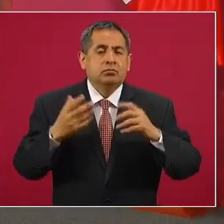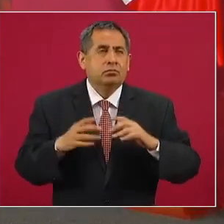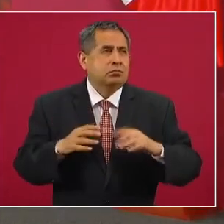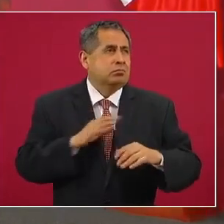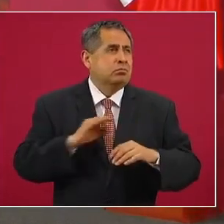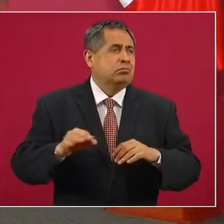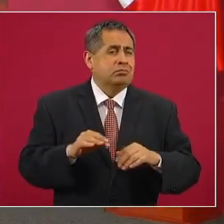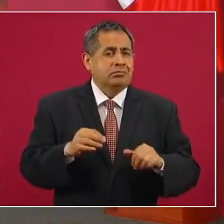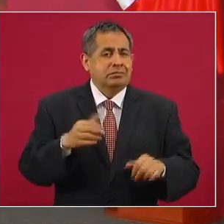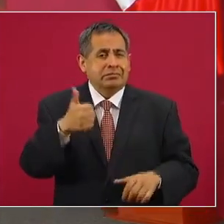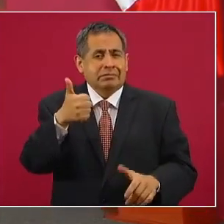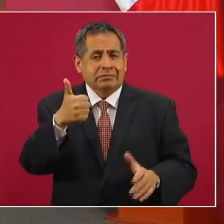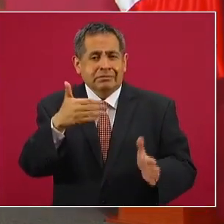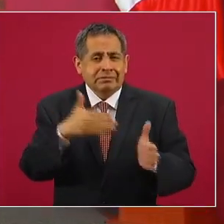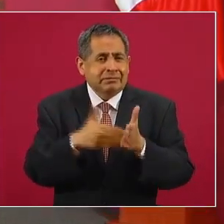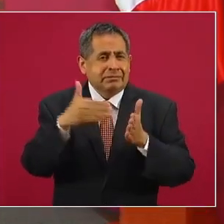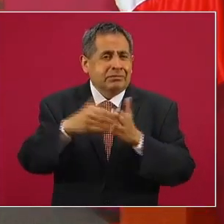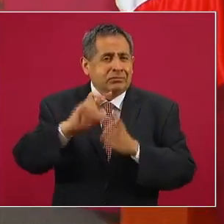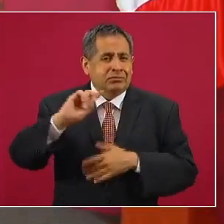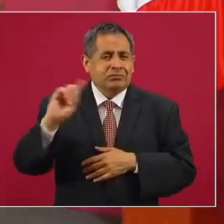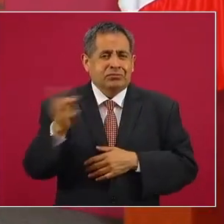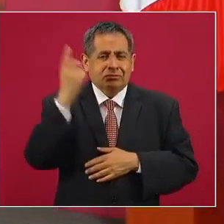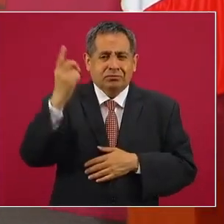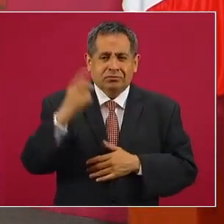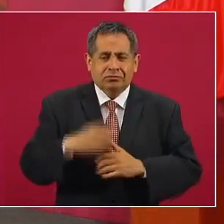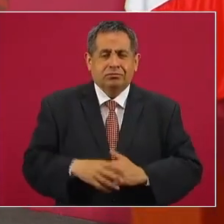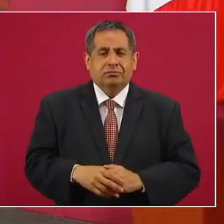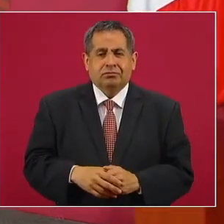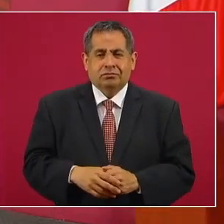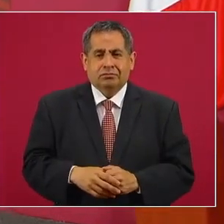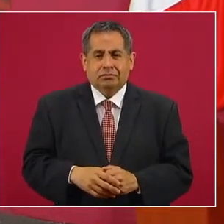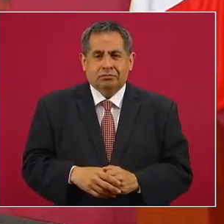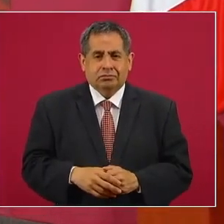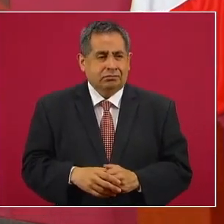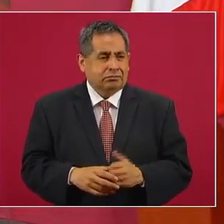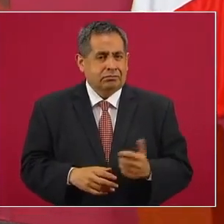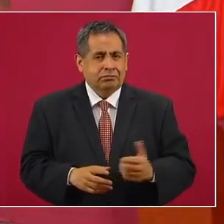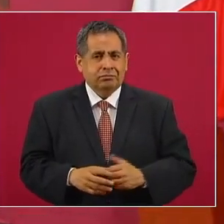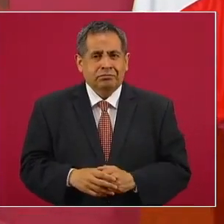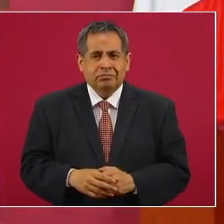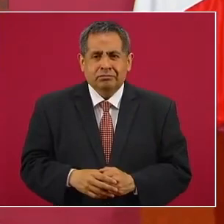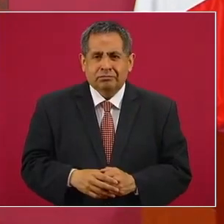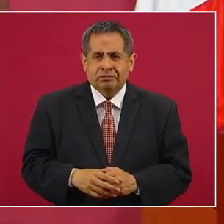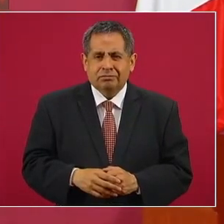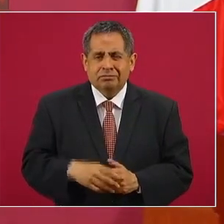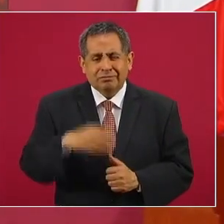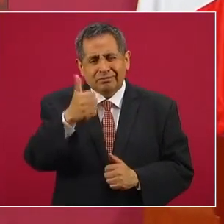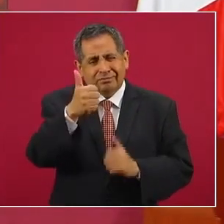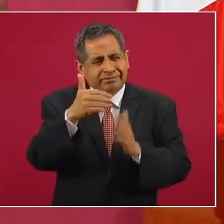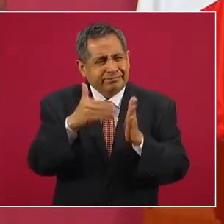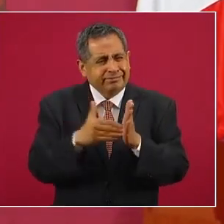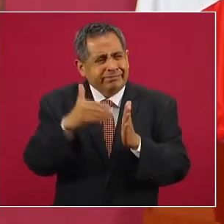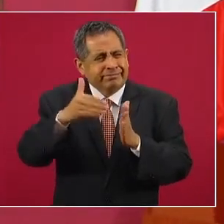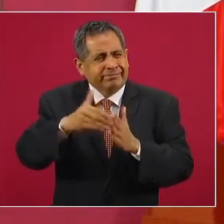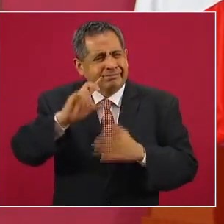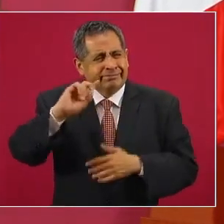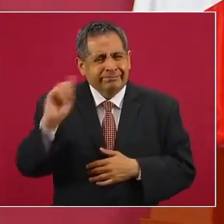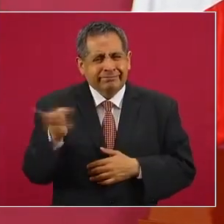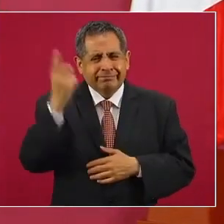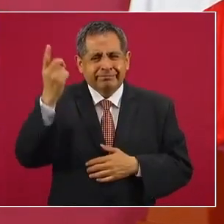casi $6 millones. Para los récords Guinness. $6 millones.